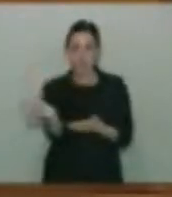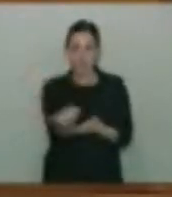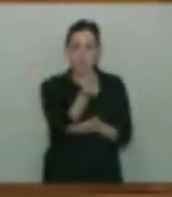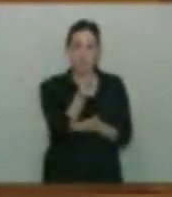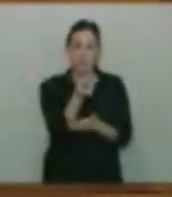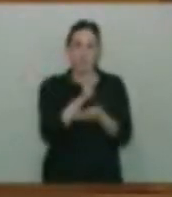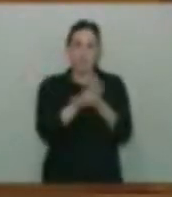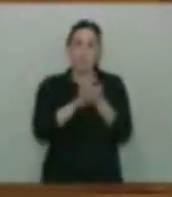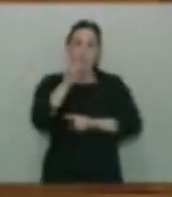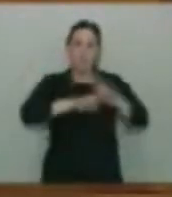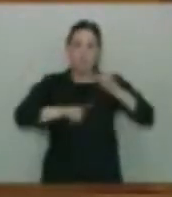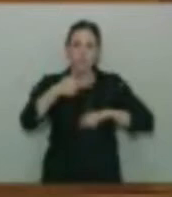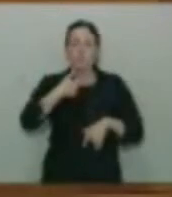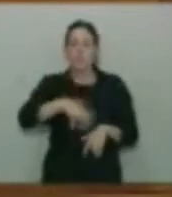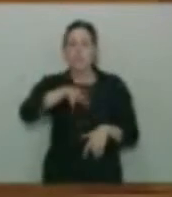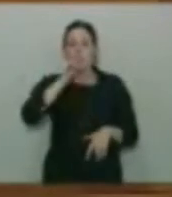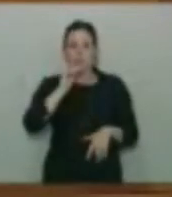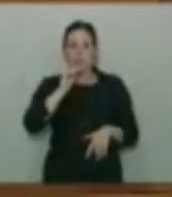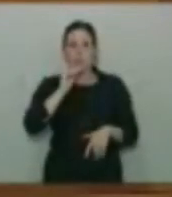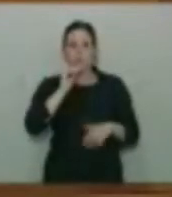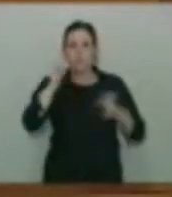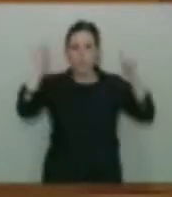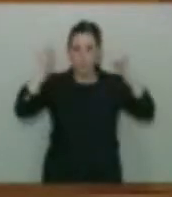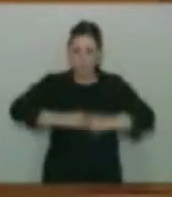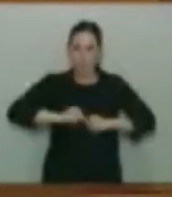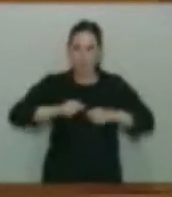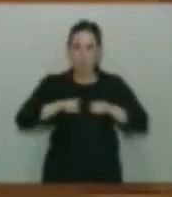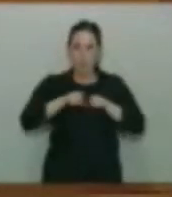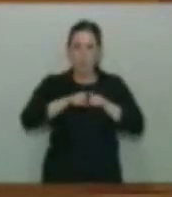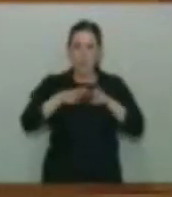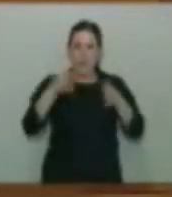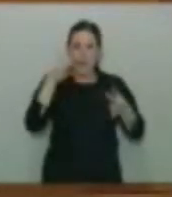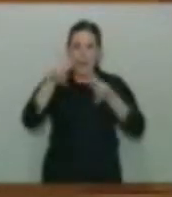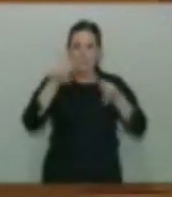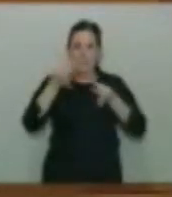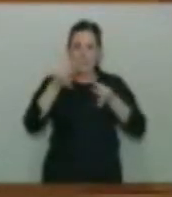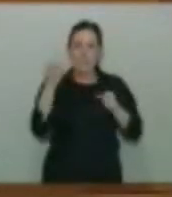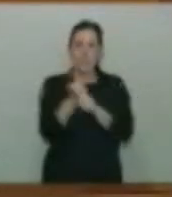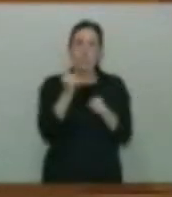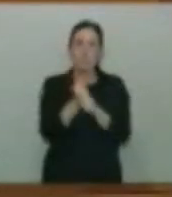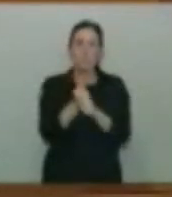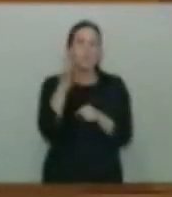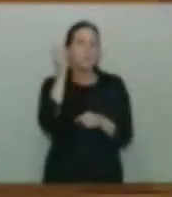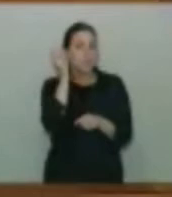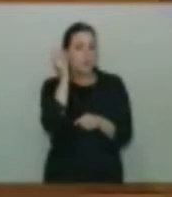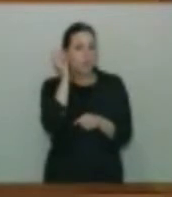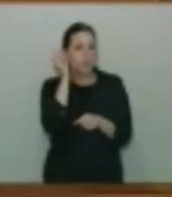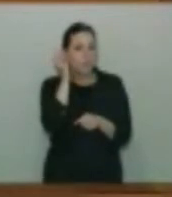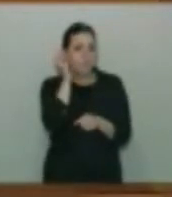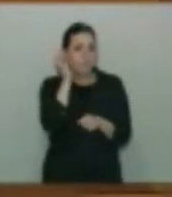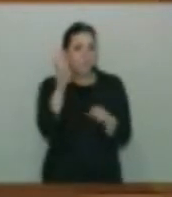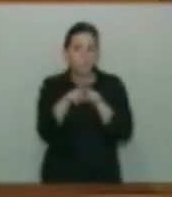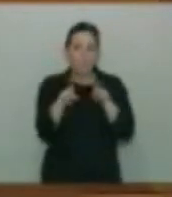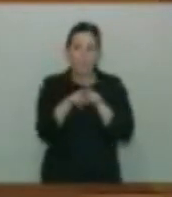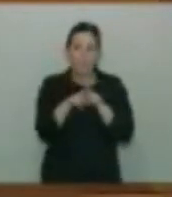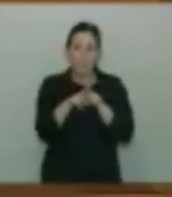entiendo que compartimos en buena medida el diagnóstico sobre la situación del empleo femenino. Compartimos el diagnóstico, pero ya le adelanto que no